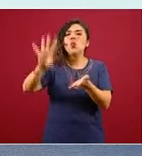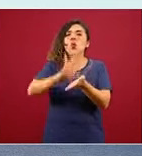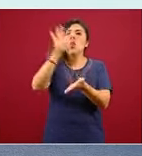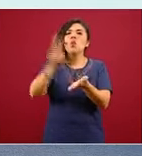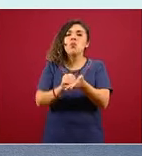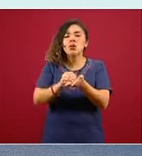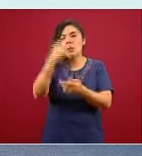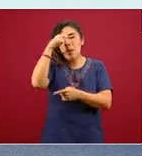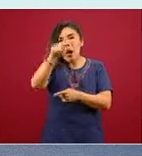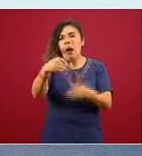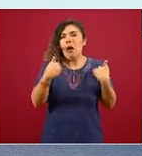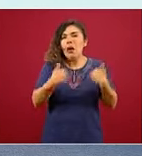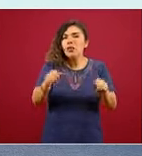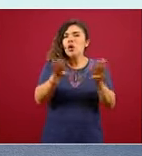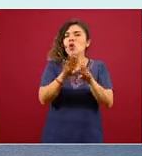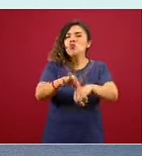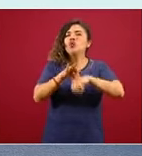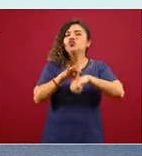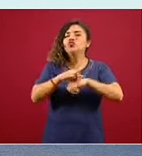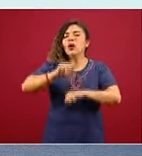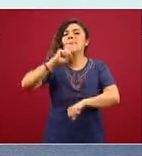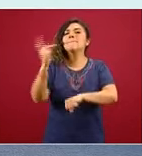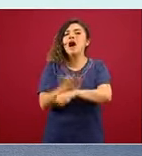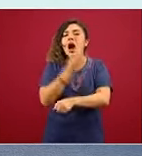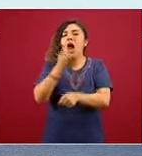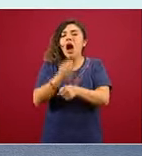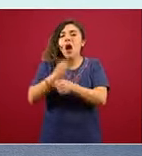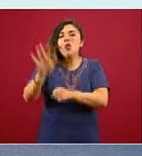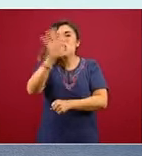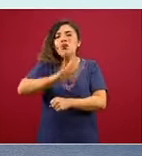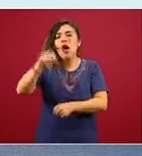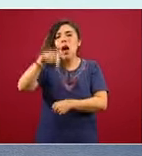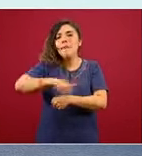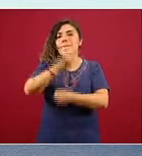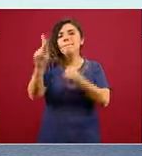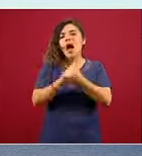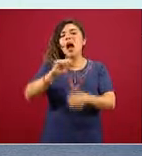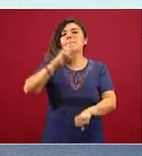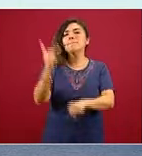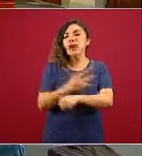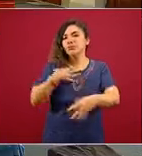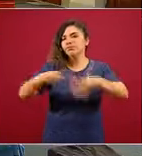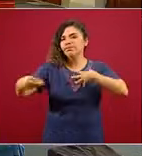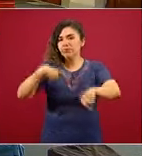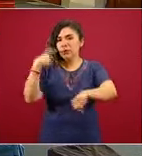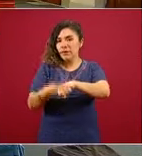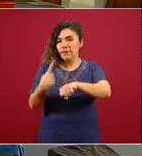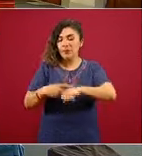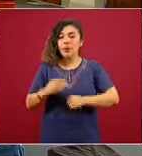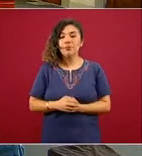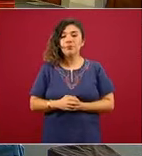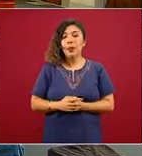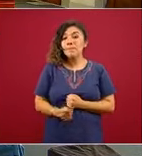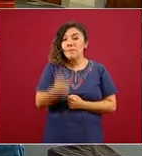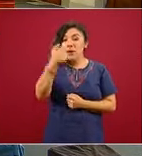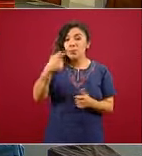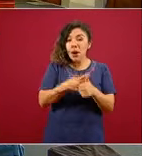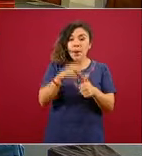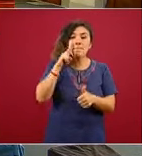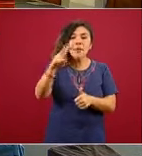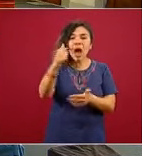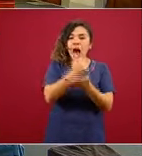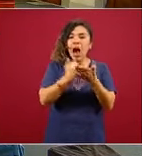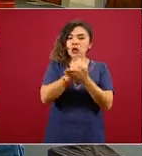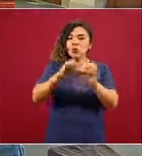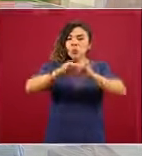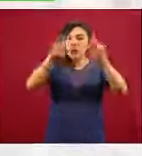nos acerca un poco más a la realidad de lo que estamos viendo en la epidemia en México. La primera línea, que es la azul clara, que está hasta